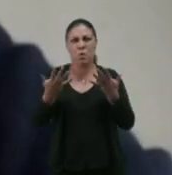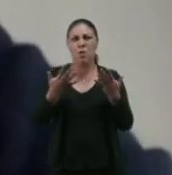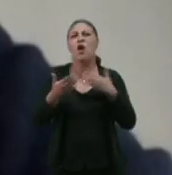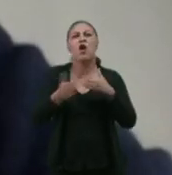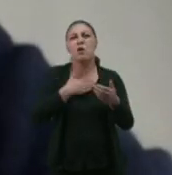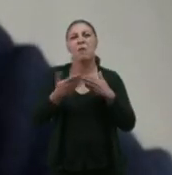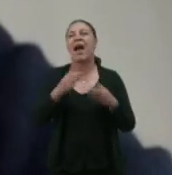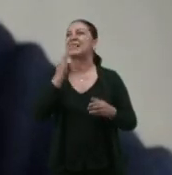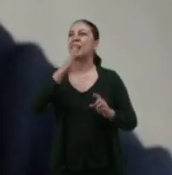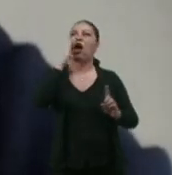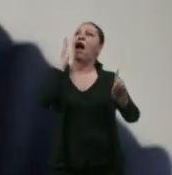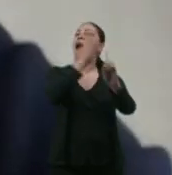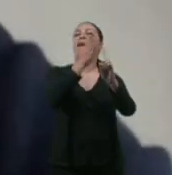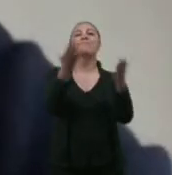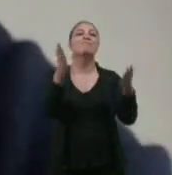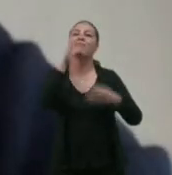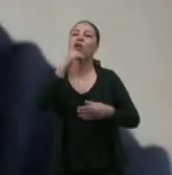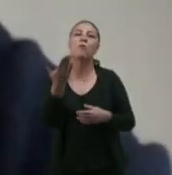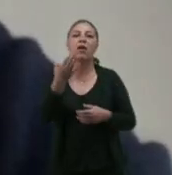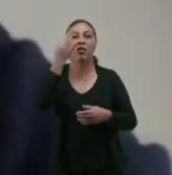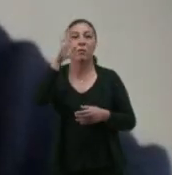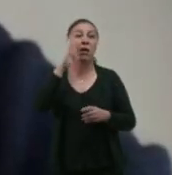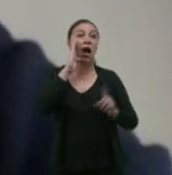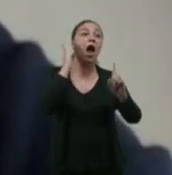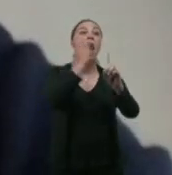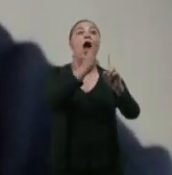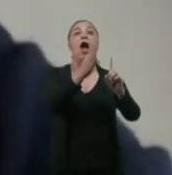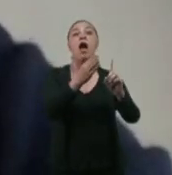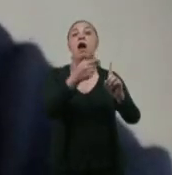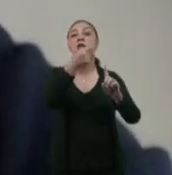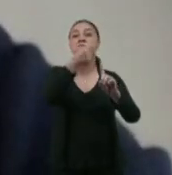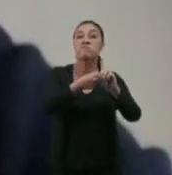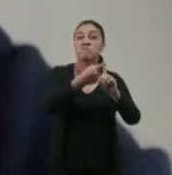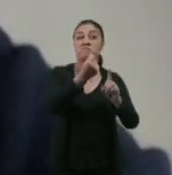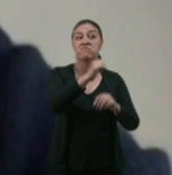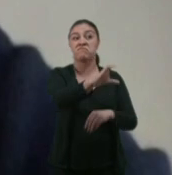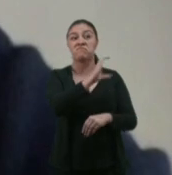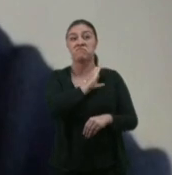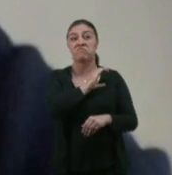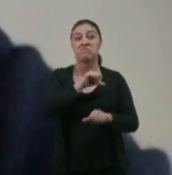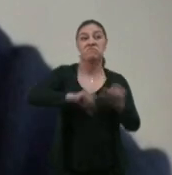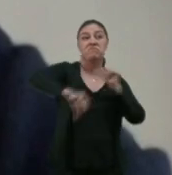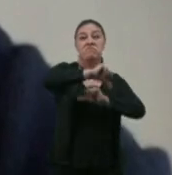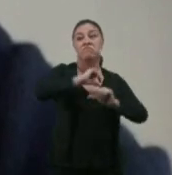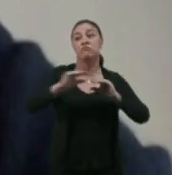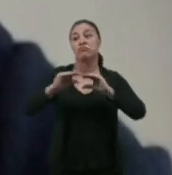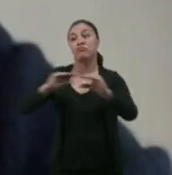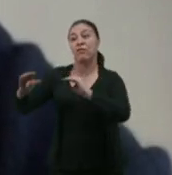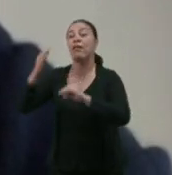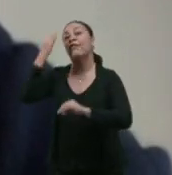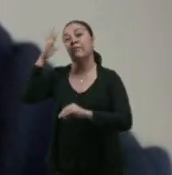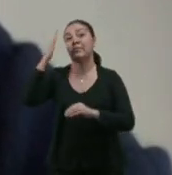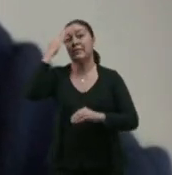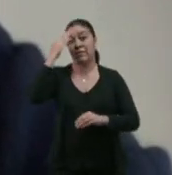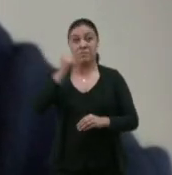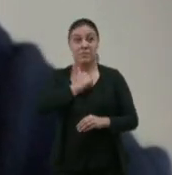con la incertidumbre de saber si va a tener dinero a fin de mes para pagar los sueldos, eso es algo que pasa muy seguido cuando uno está